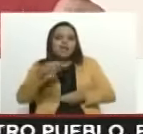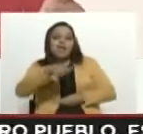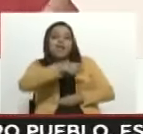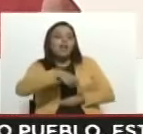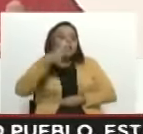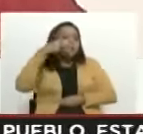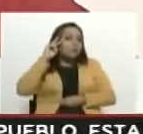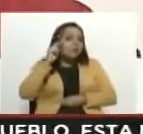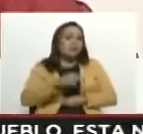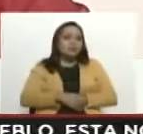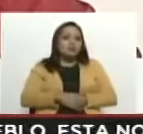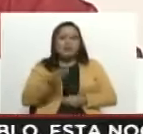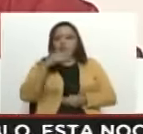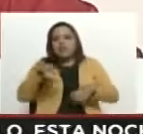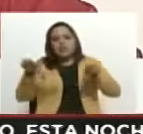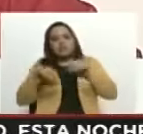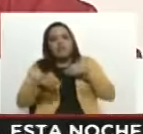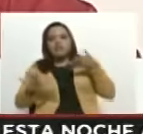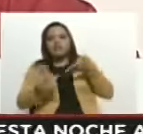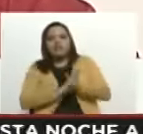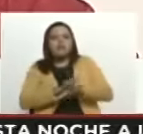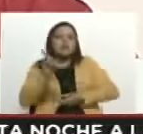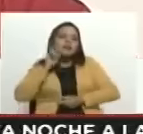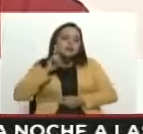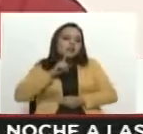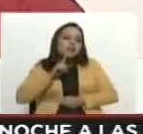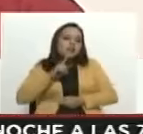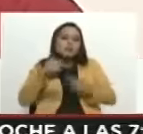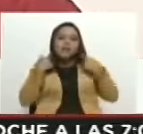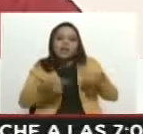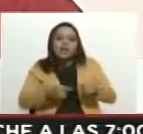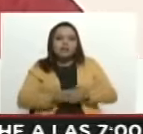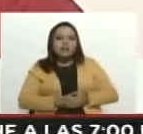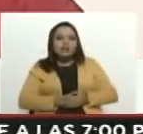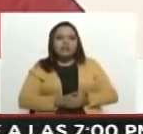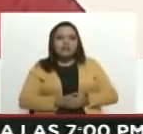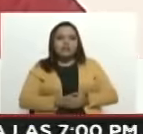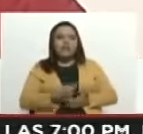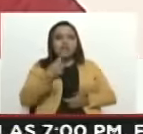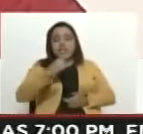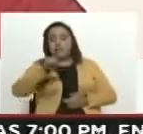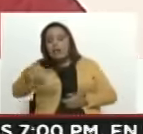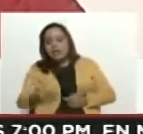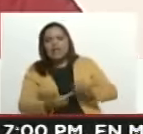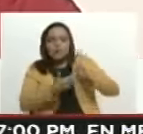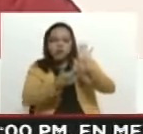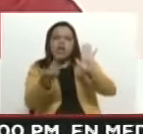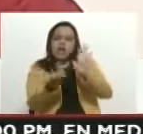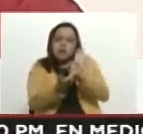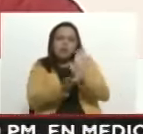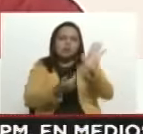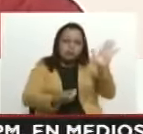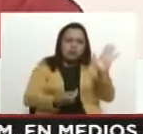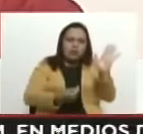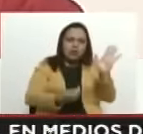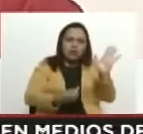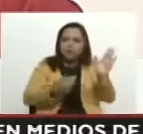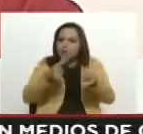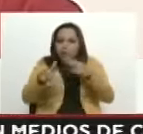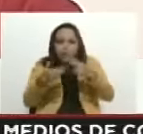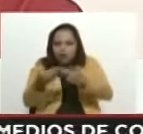no reconocer cuando pierden. Dicen mañana presentamos las pruebas y no presentan las pruebas